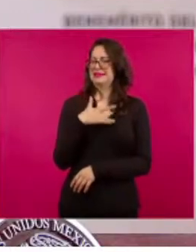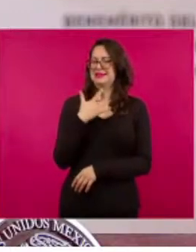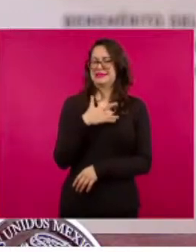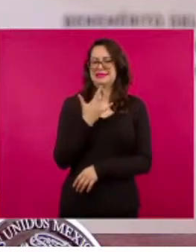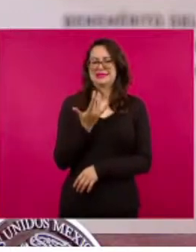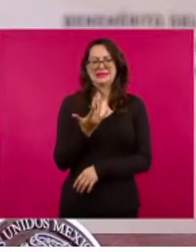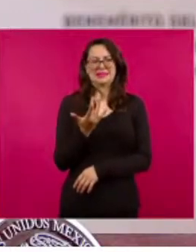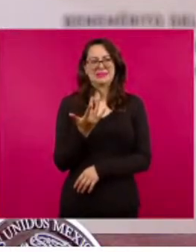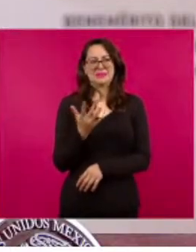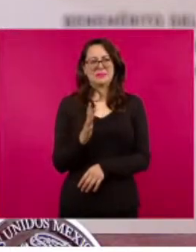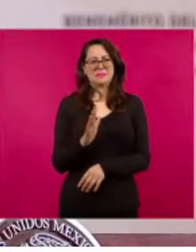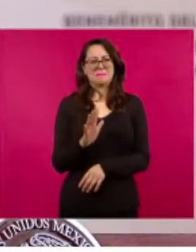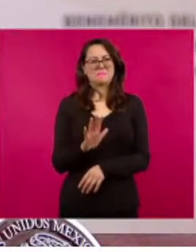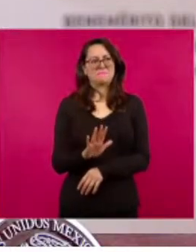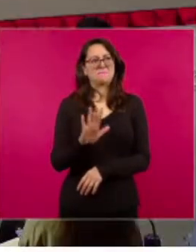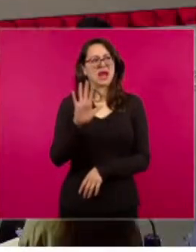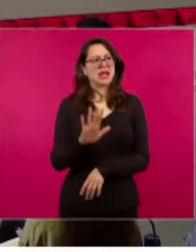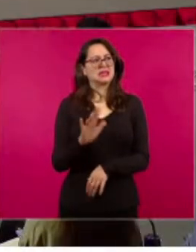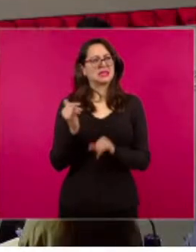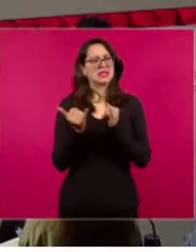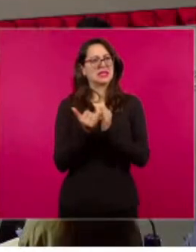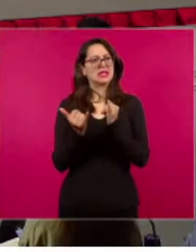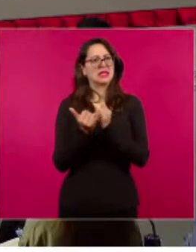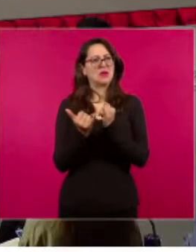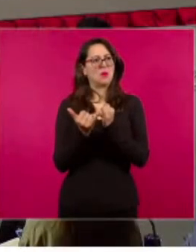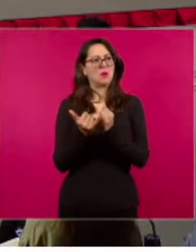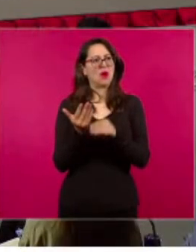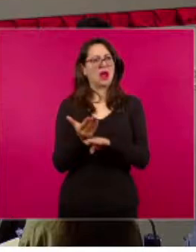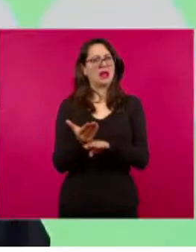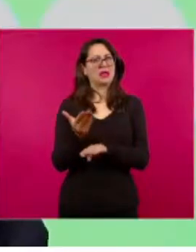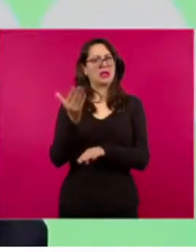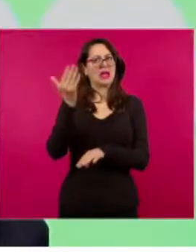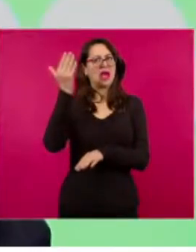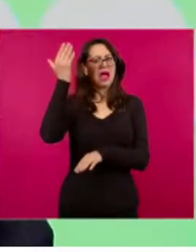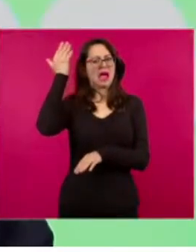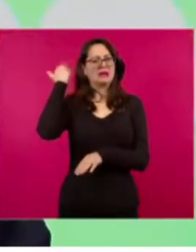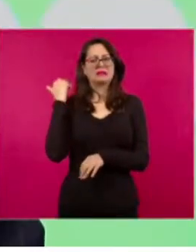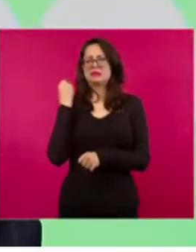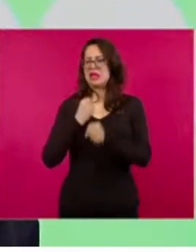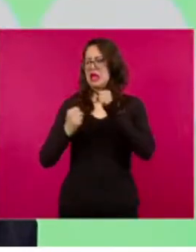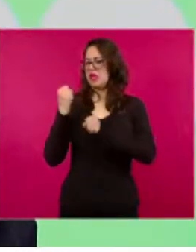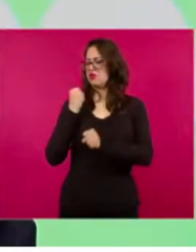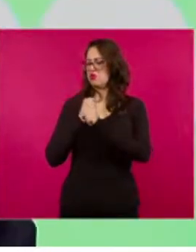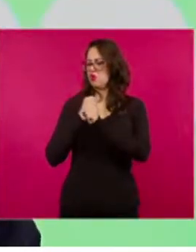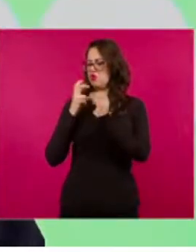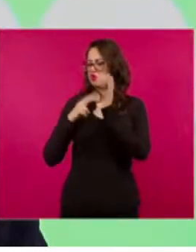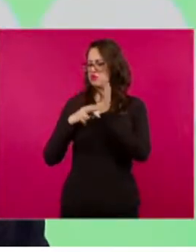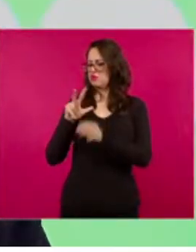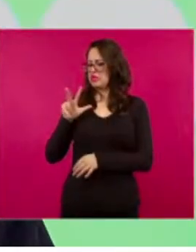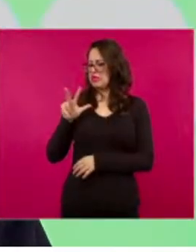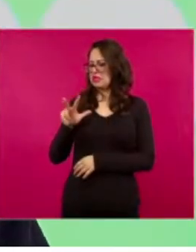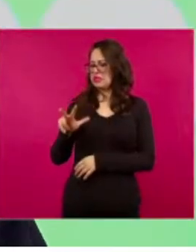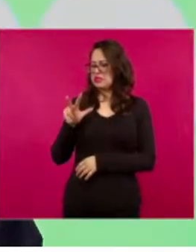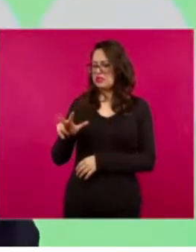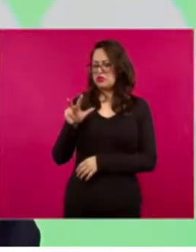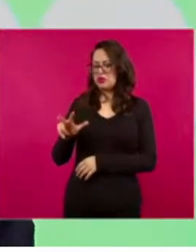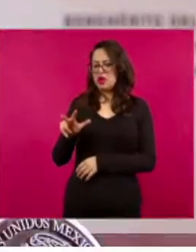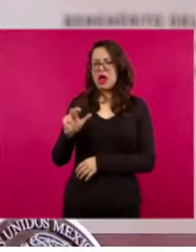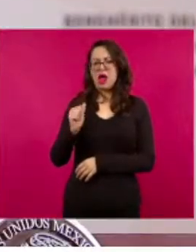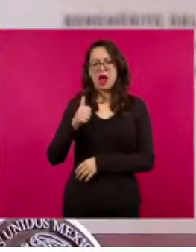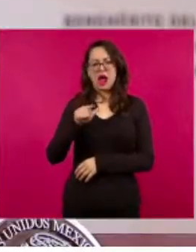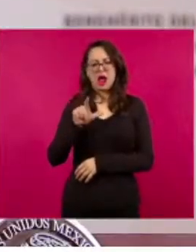como si estuviéramos viajando en una máquina del tiempo a aquellos años de 2018 donde estaba Andrés Manuelovich y